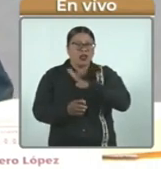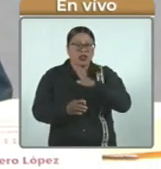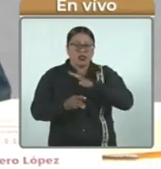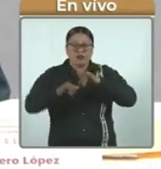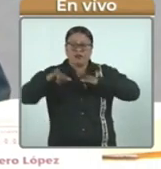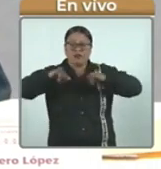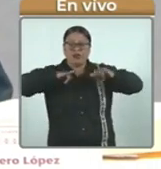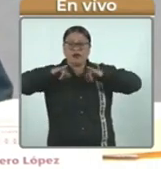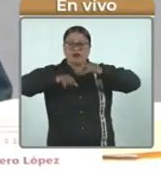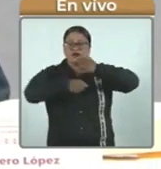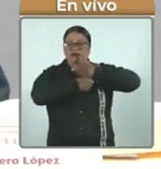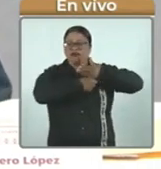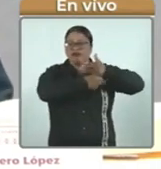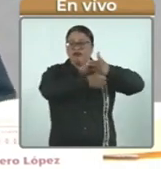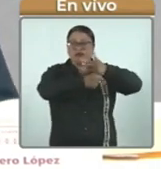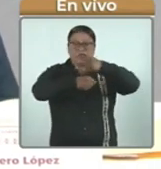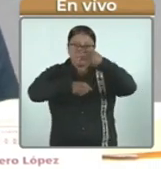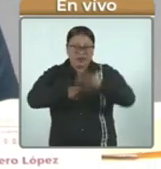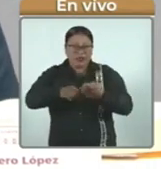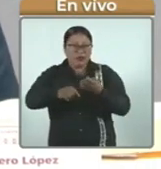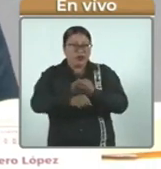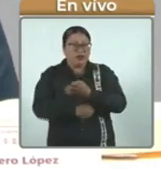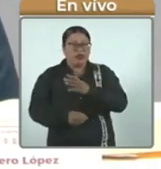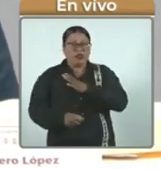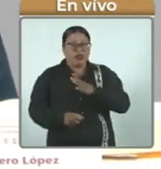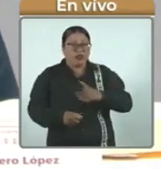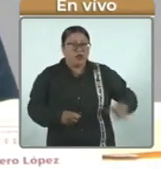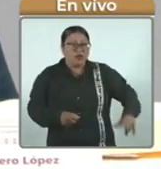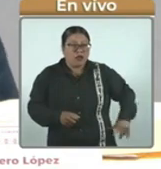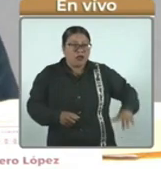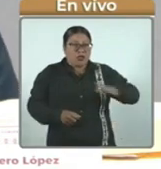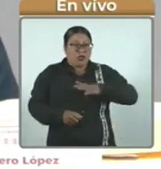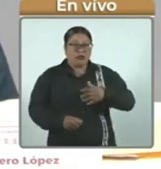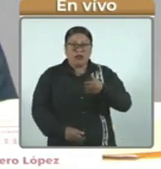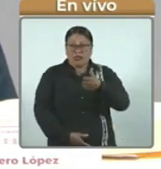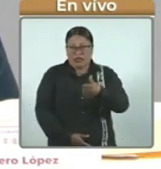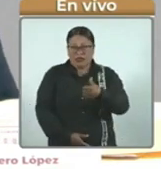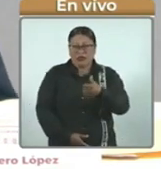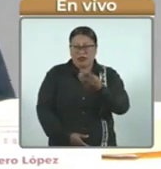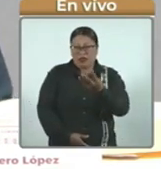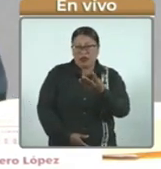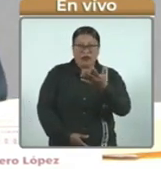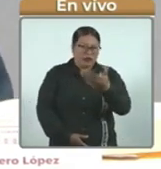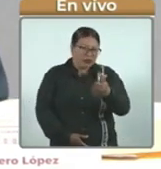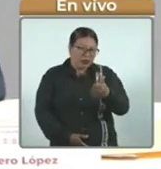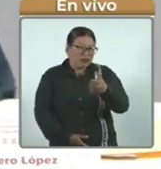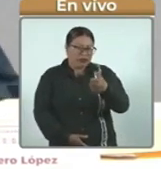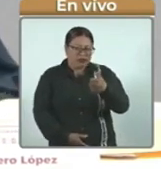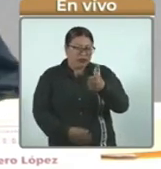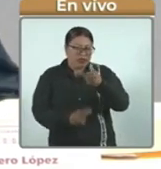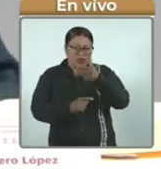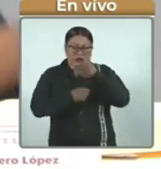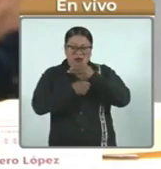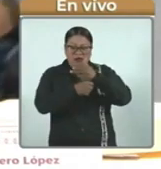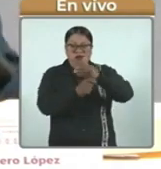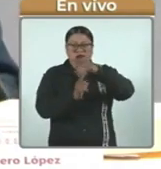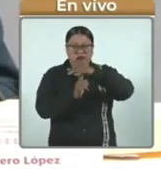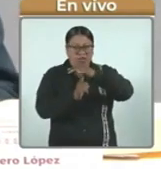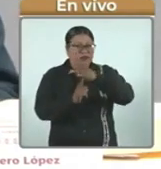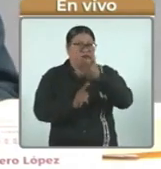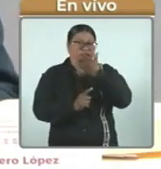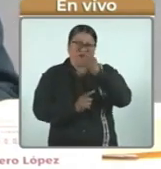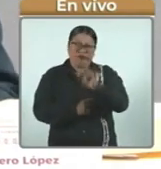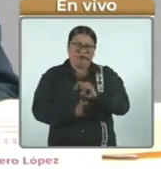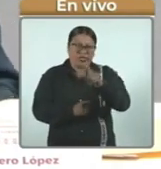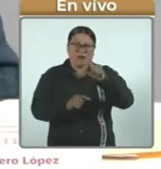cartografía del estado. Creo que hubo un evento donde el gobernador mostró que llegaron 4 o 6 drones de muy buena calidad que